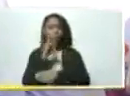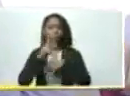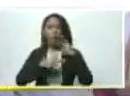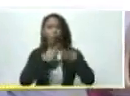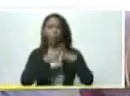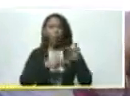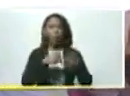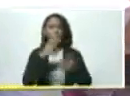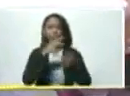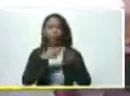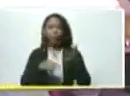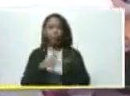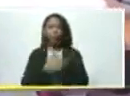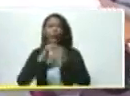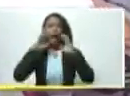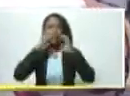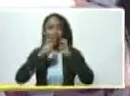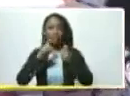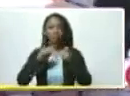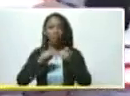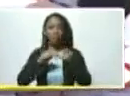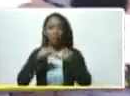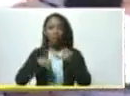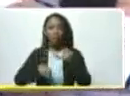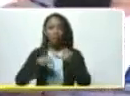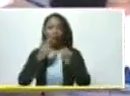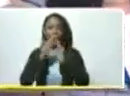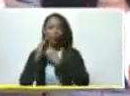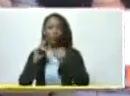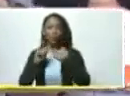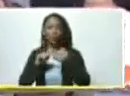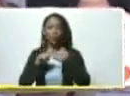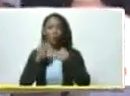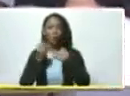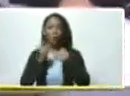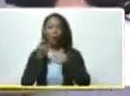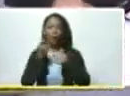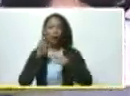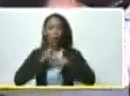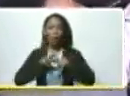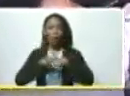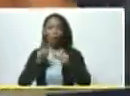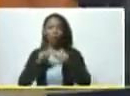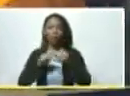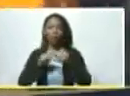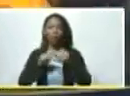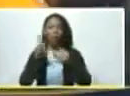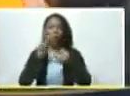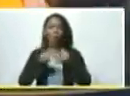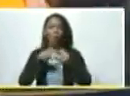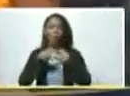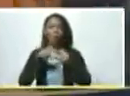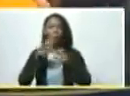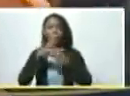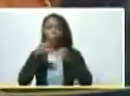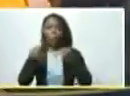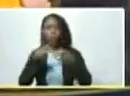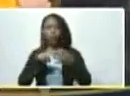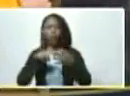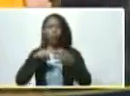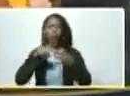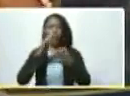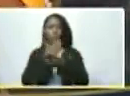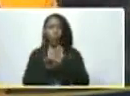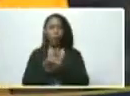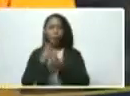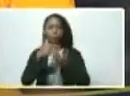produce rubros como el maíz que se ha sembrado acá en esta comuna, rubros como las caraotas, rubros como tubérculos, yuca,